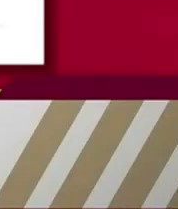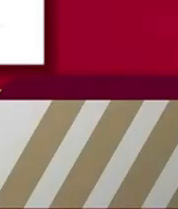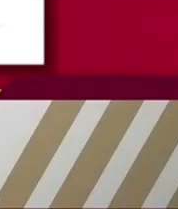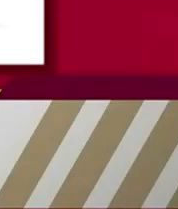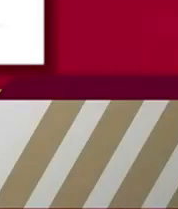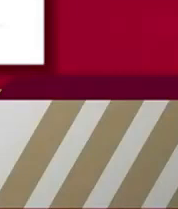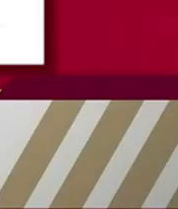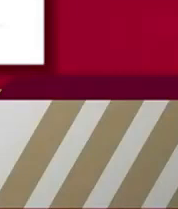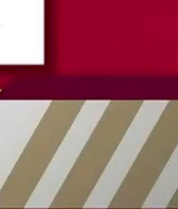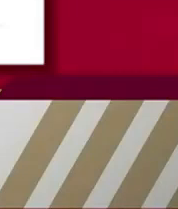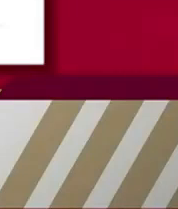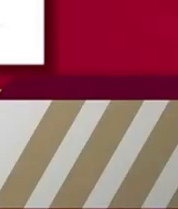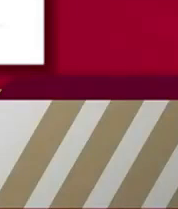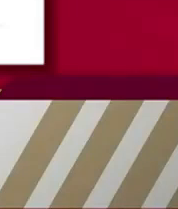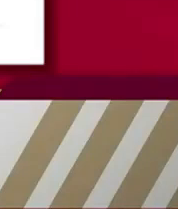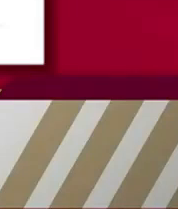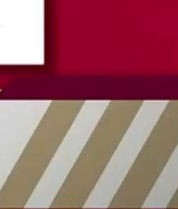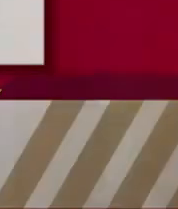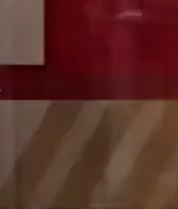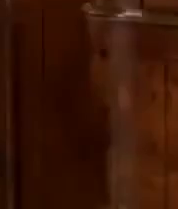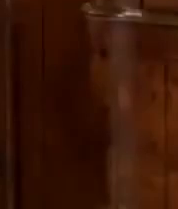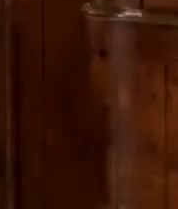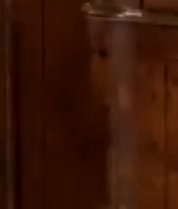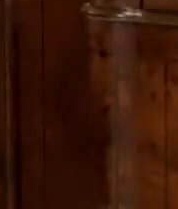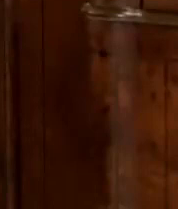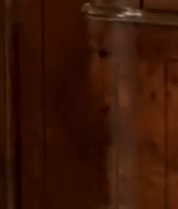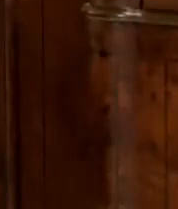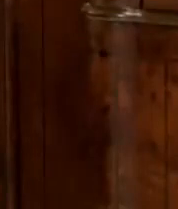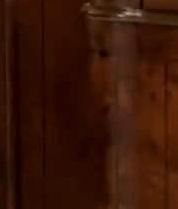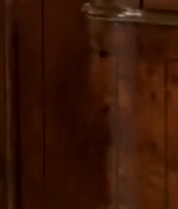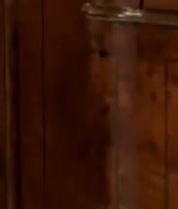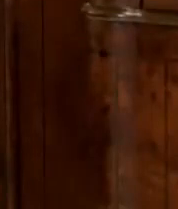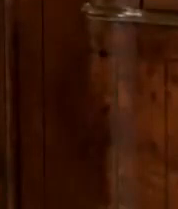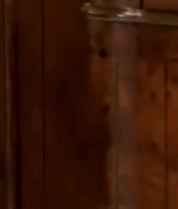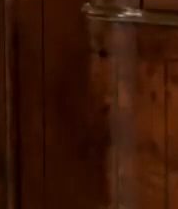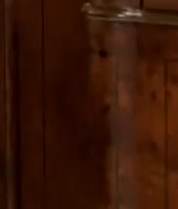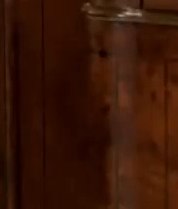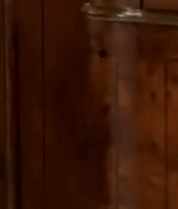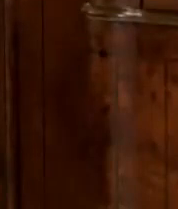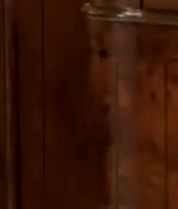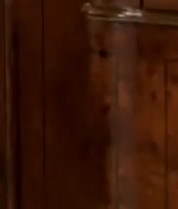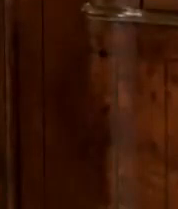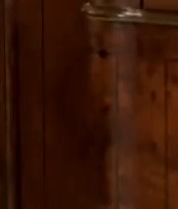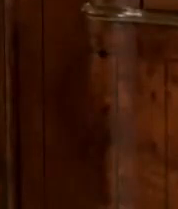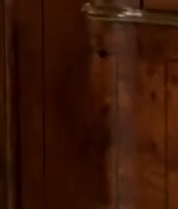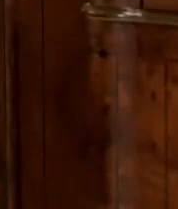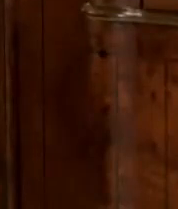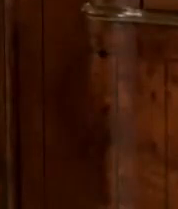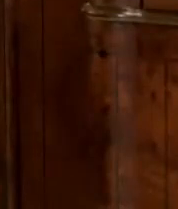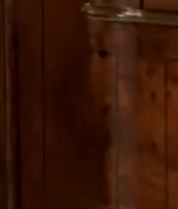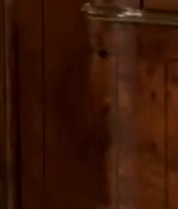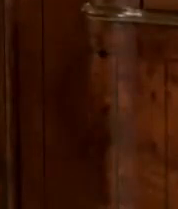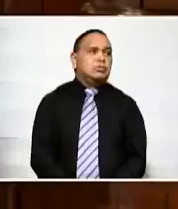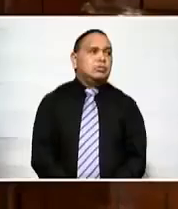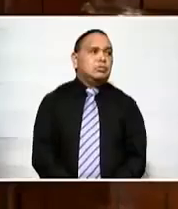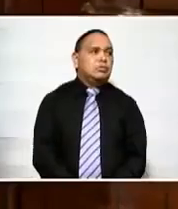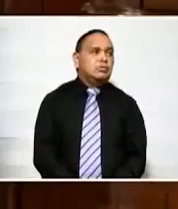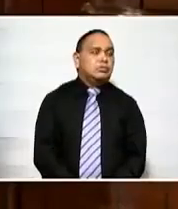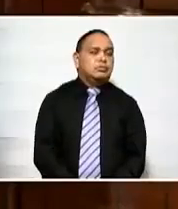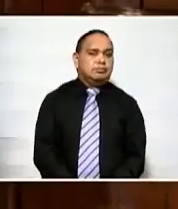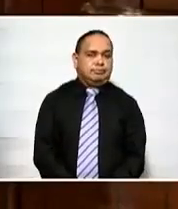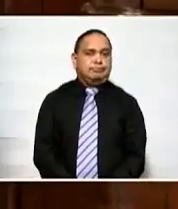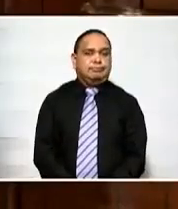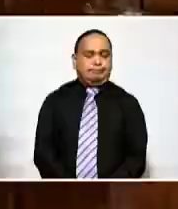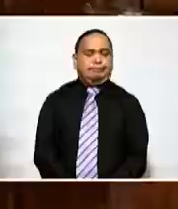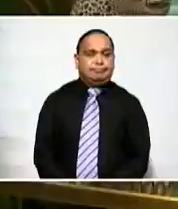los dineros de los ciudadanos, pero para pagar todos sus caprichos y Televisa, pues, y Toda su luego, pasarela, recuerde que decía claro. que